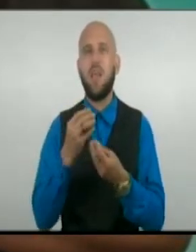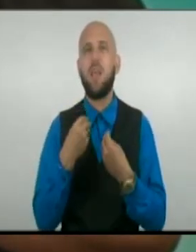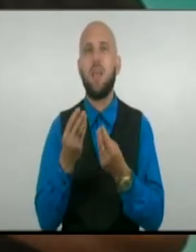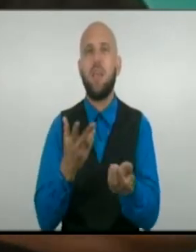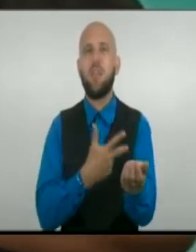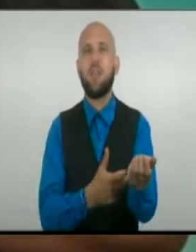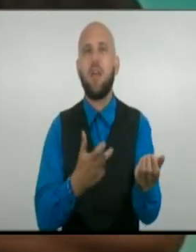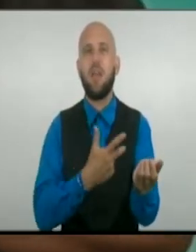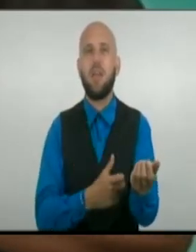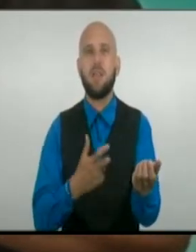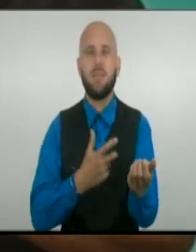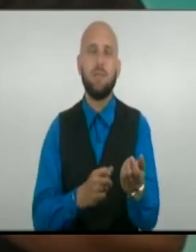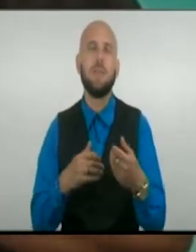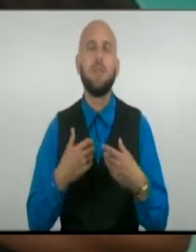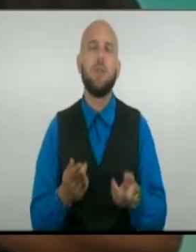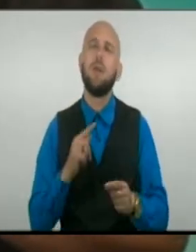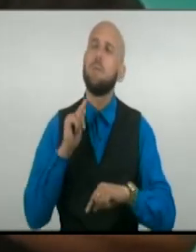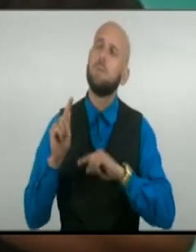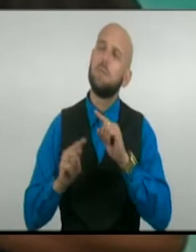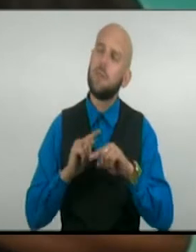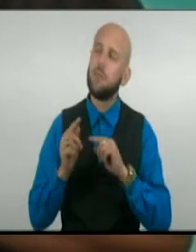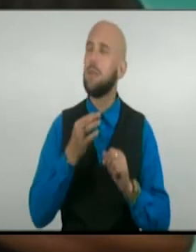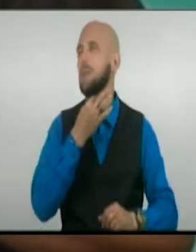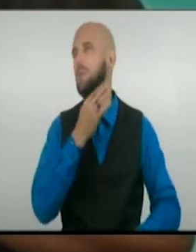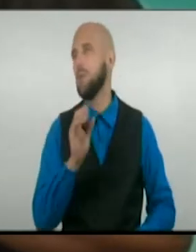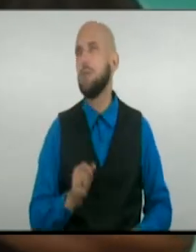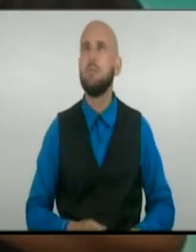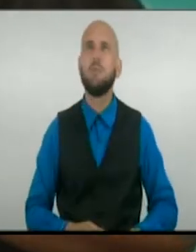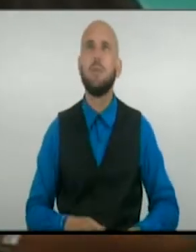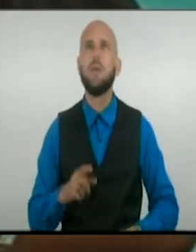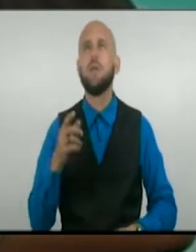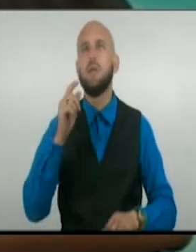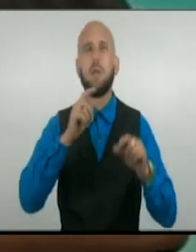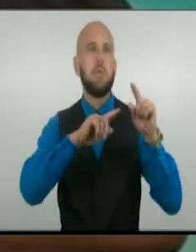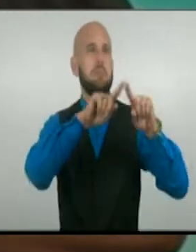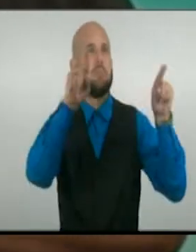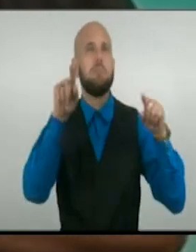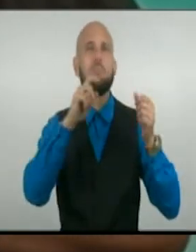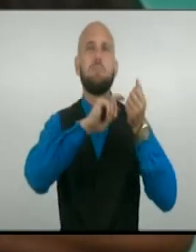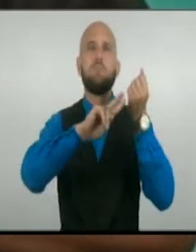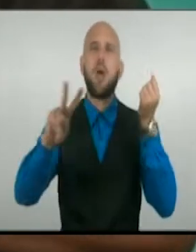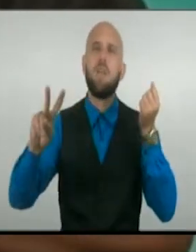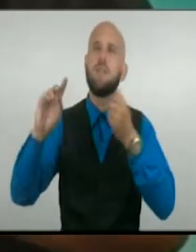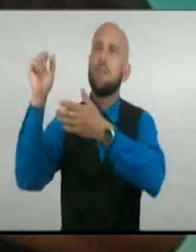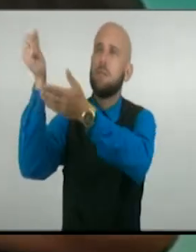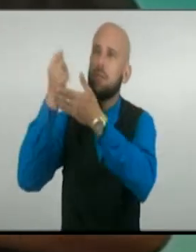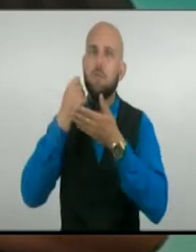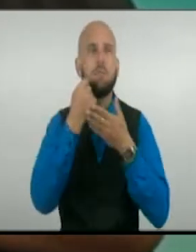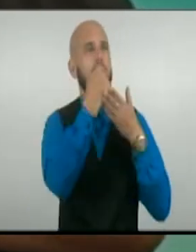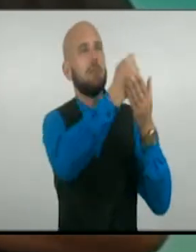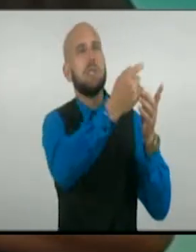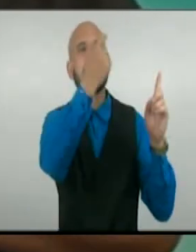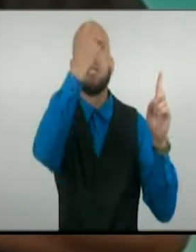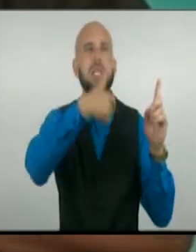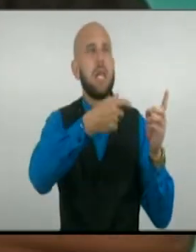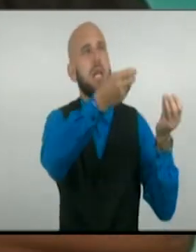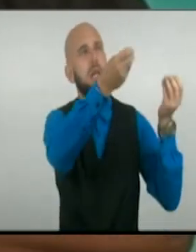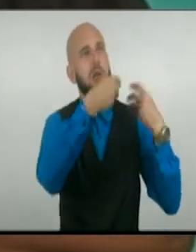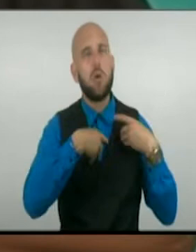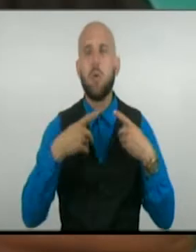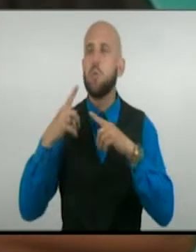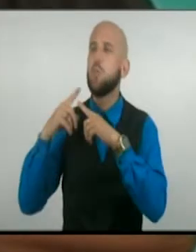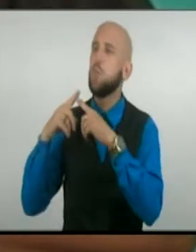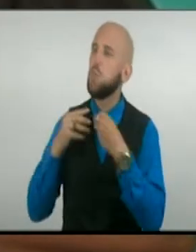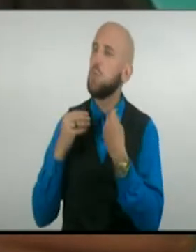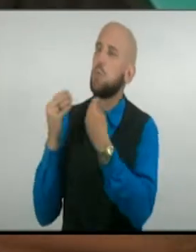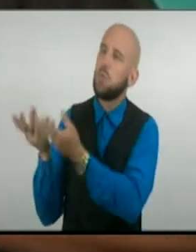ante una situación así me imagino también que hay toda esa colaboración entre provincias para garantizar eso que usted asegura